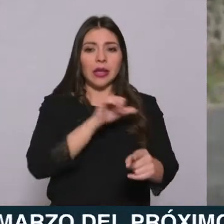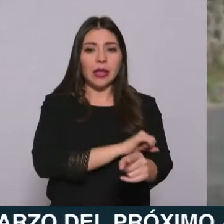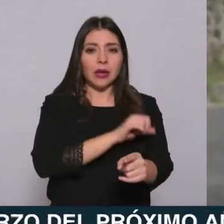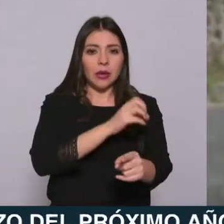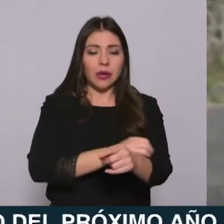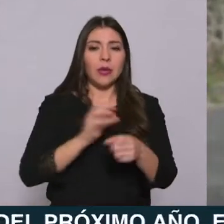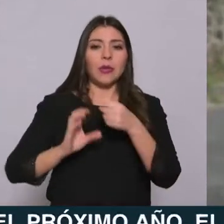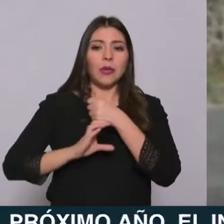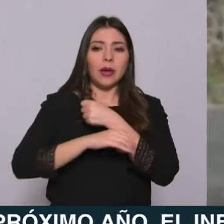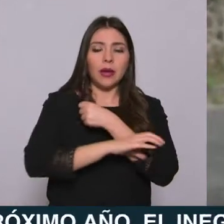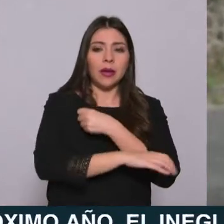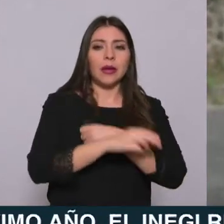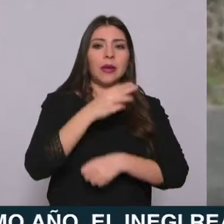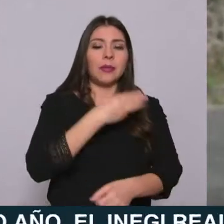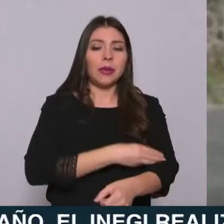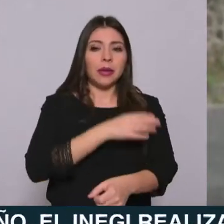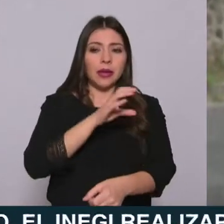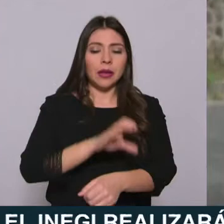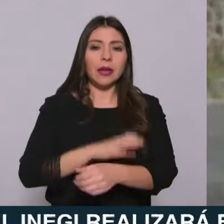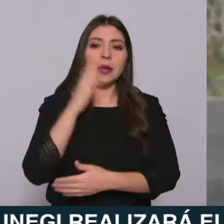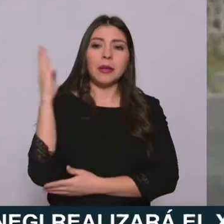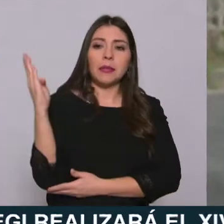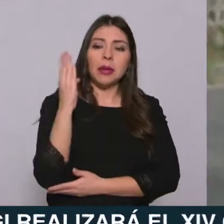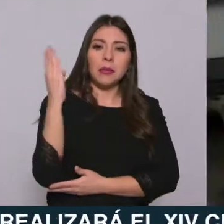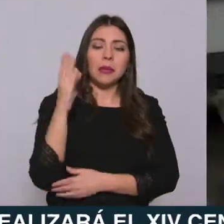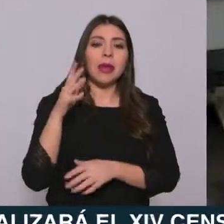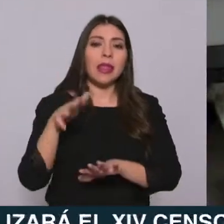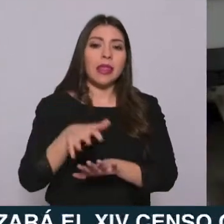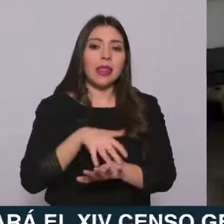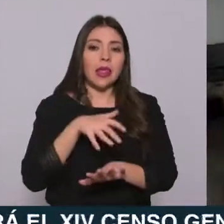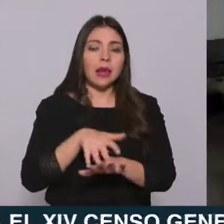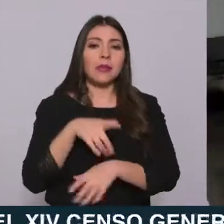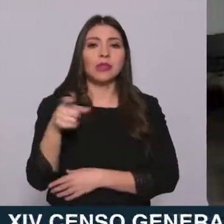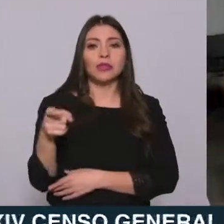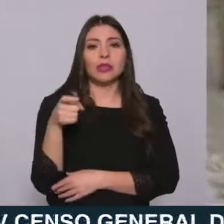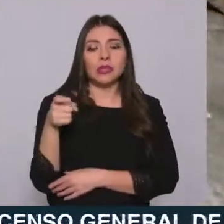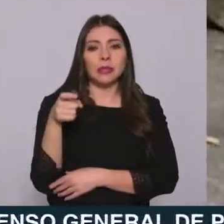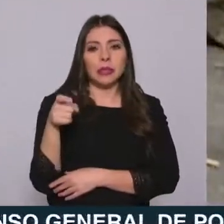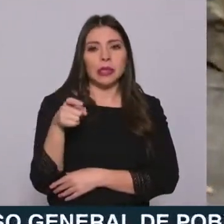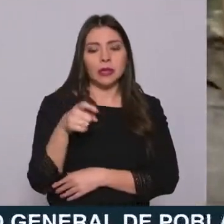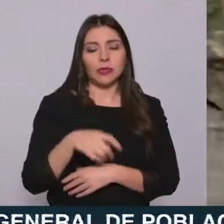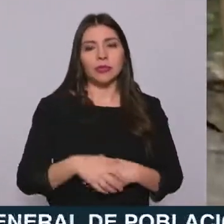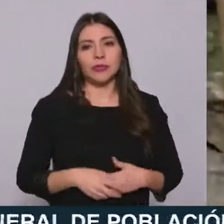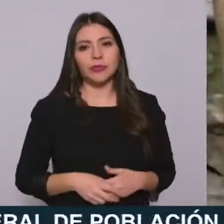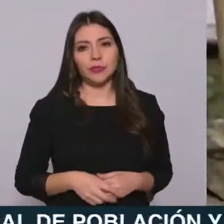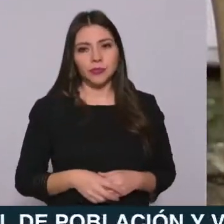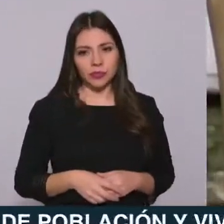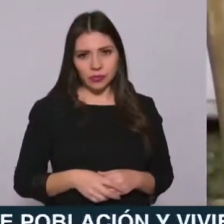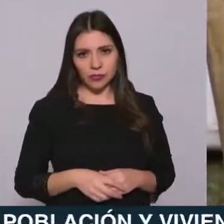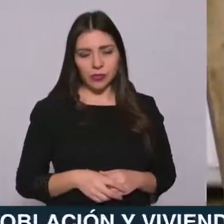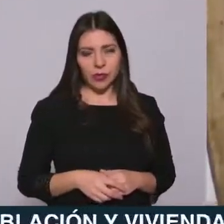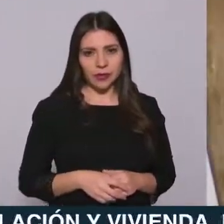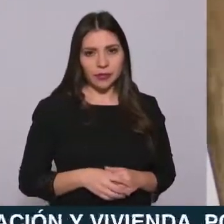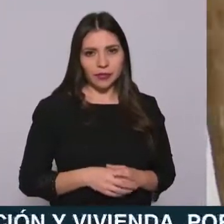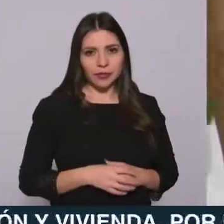Contreras, Mipalta, Tlalpan y Xochimilco. Con imágenes de Andrés Brito, 21 Noticias.